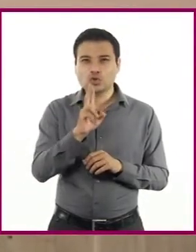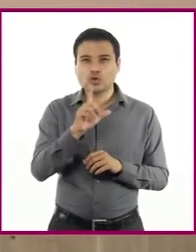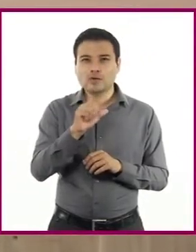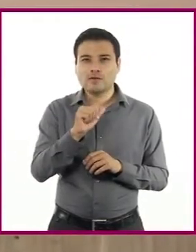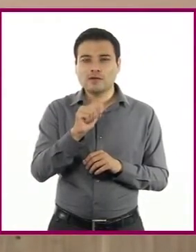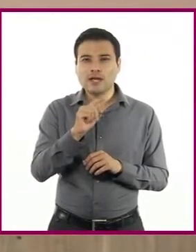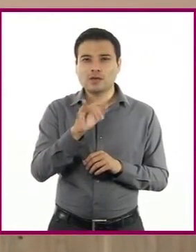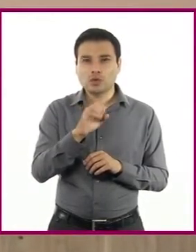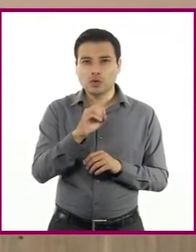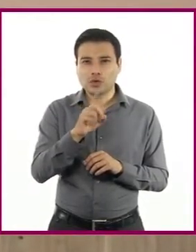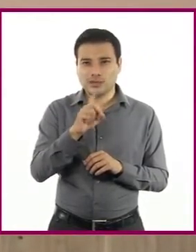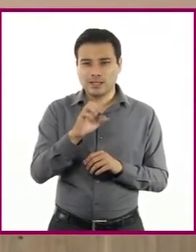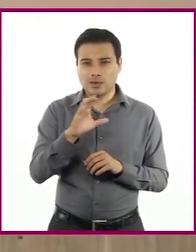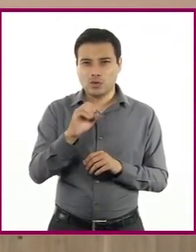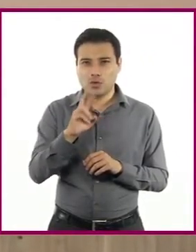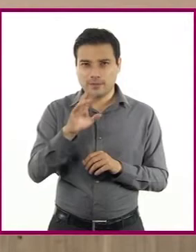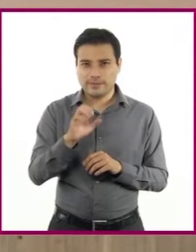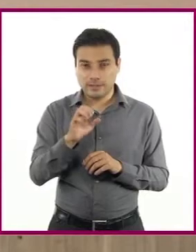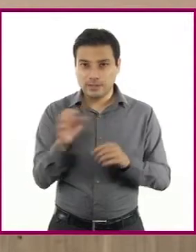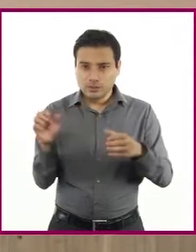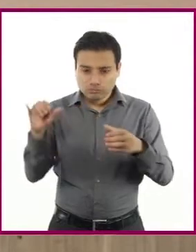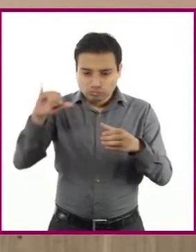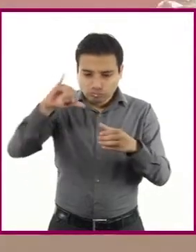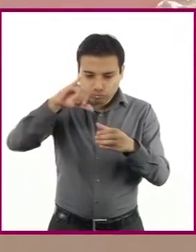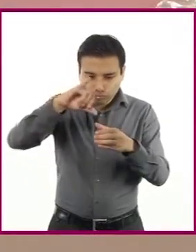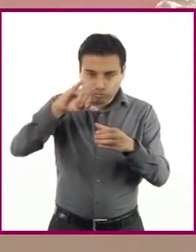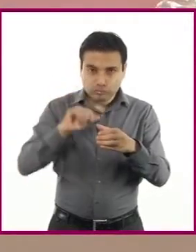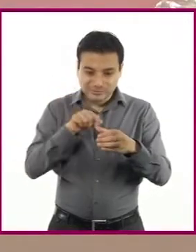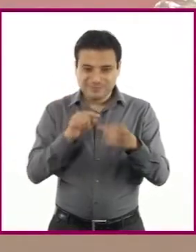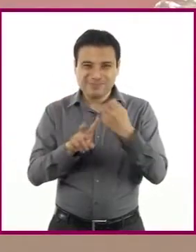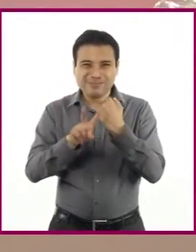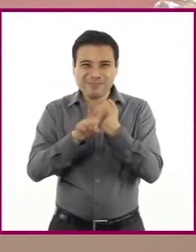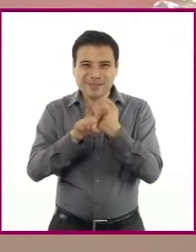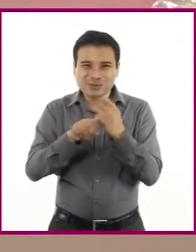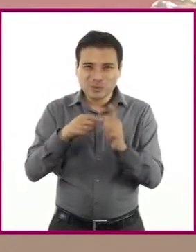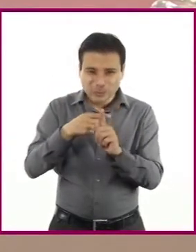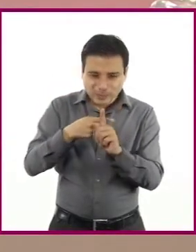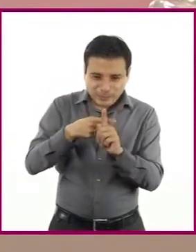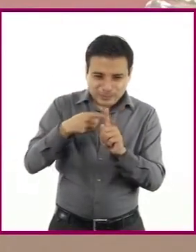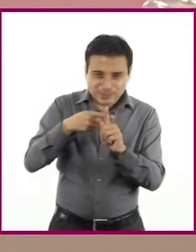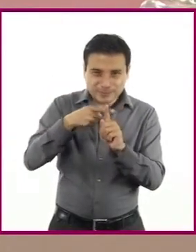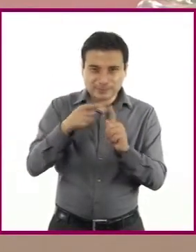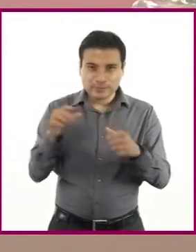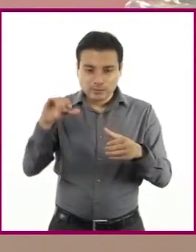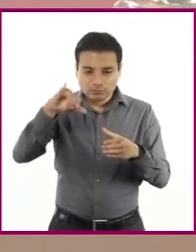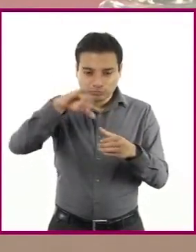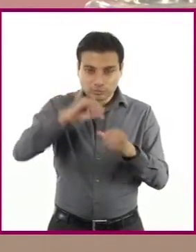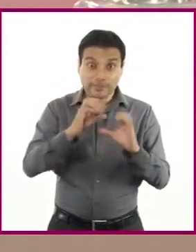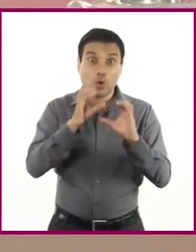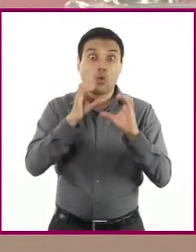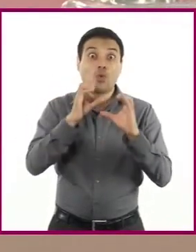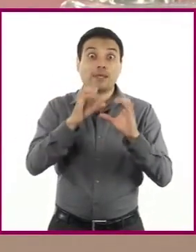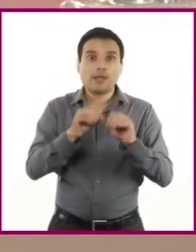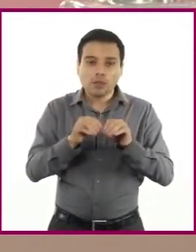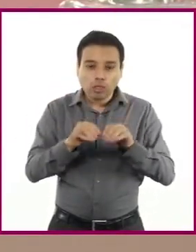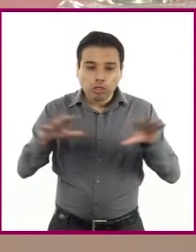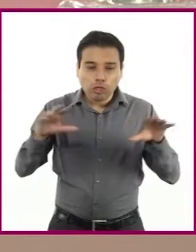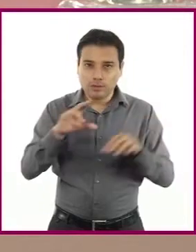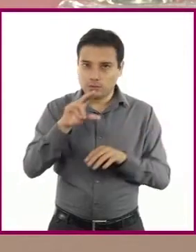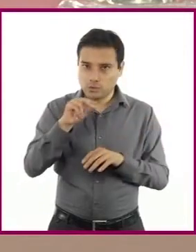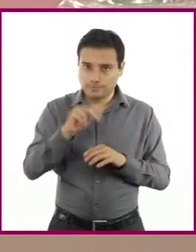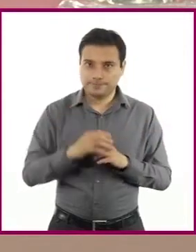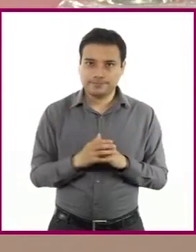cobre en el vaso de precipitados, teniendo cuidado de no salpicar. Correcto, maestro. Voy haciendo el